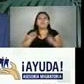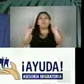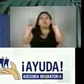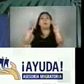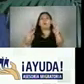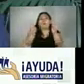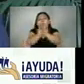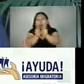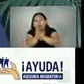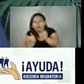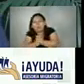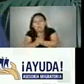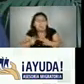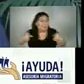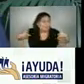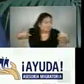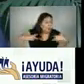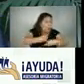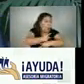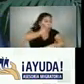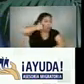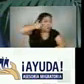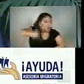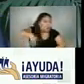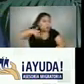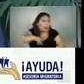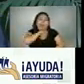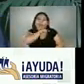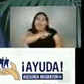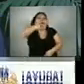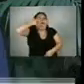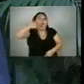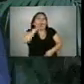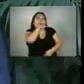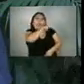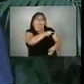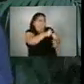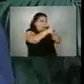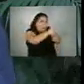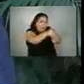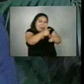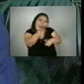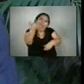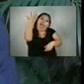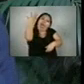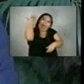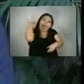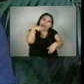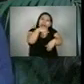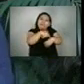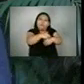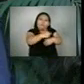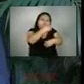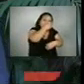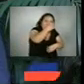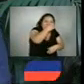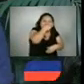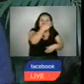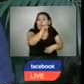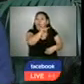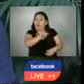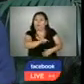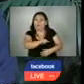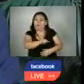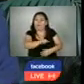humanidad, como son esos crímenes o esta masacre que sucedió con los sacerdotes jesuitas, no